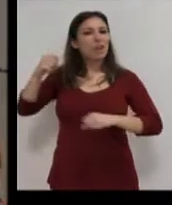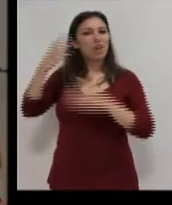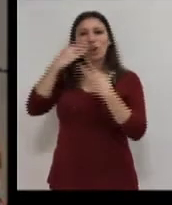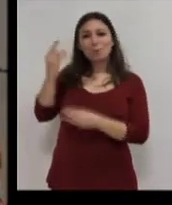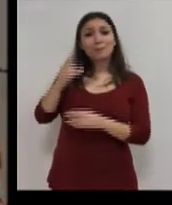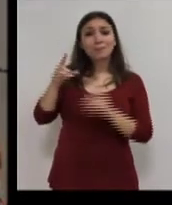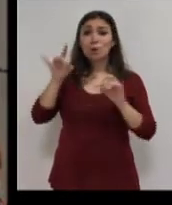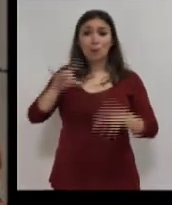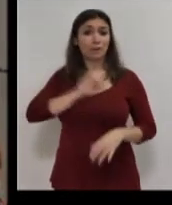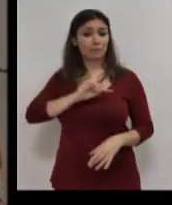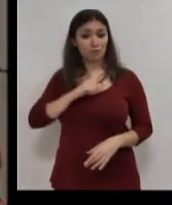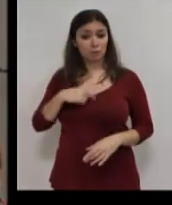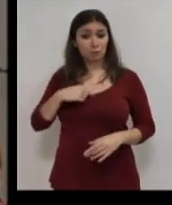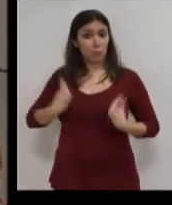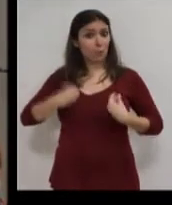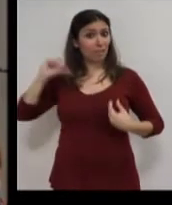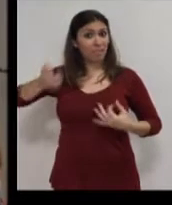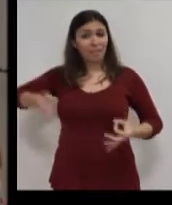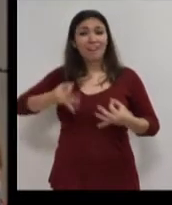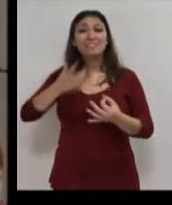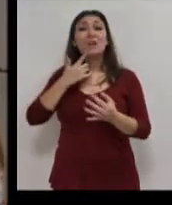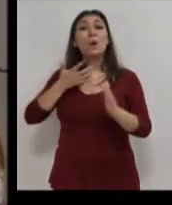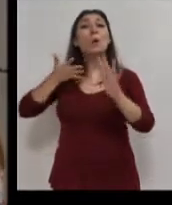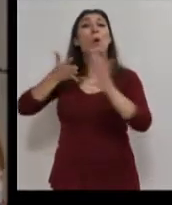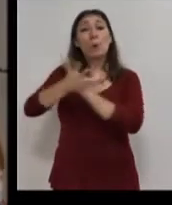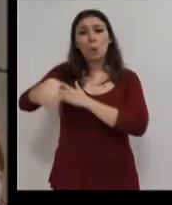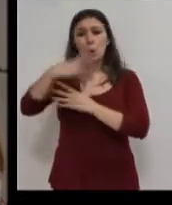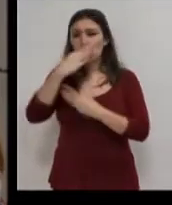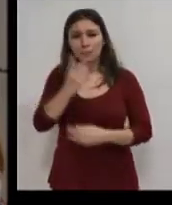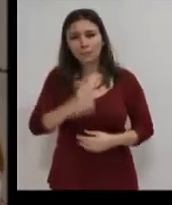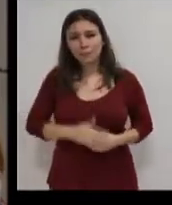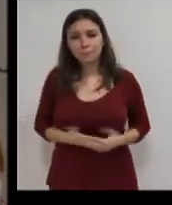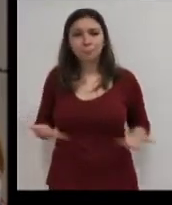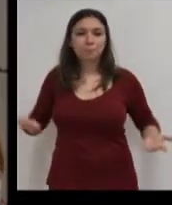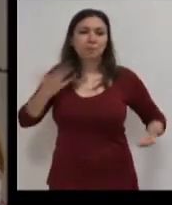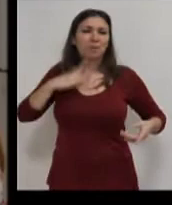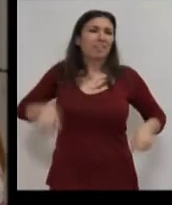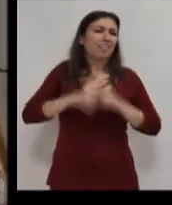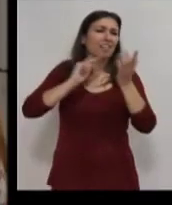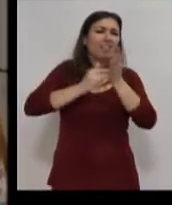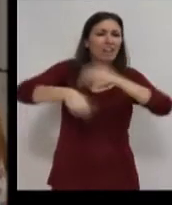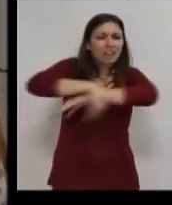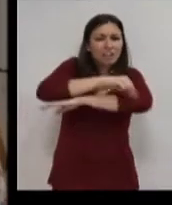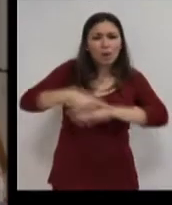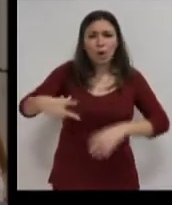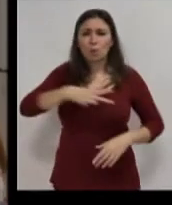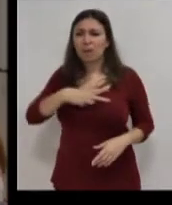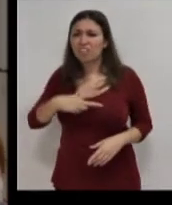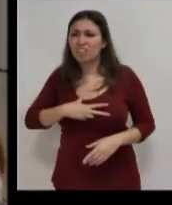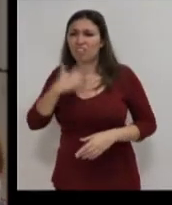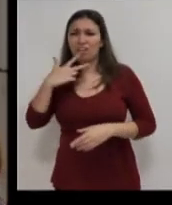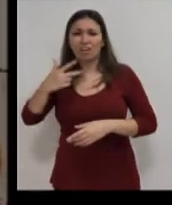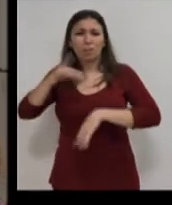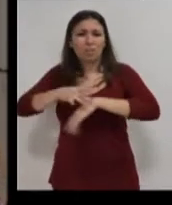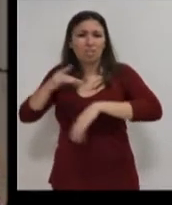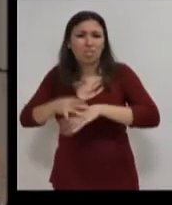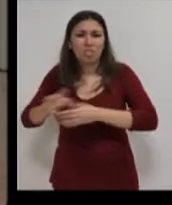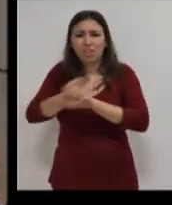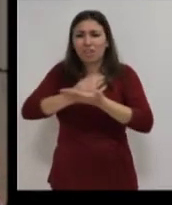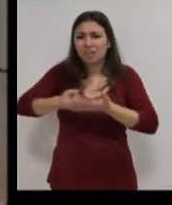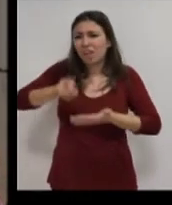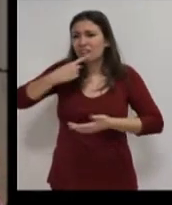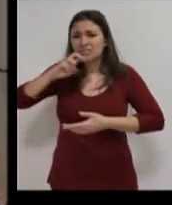no sé, dibujo animado que decían, los mayores no me comprenden, pues un poco me ha pasado esto durante toda mi vida, pero yo creo que ni ingeniería, ni abogacía,